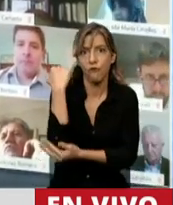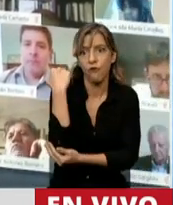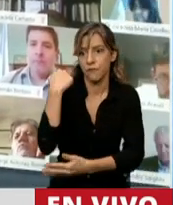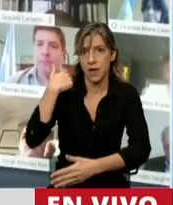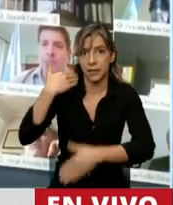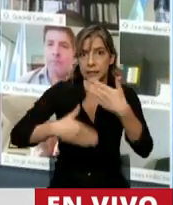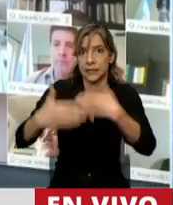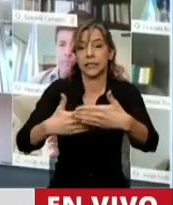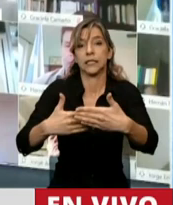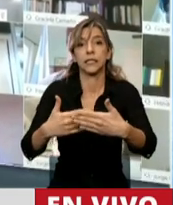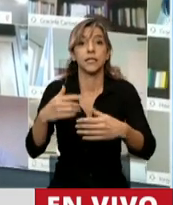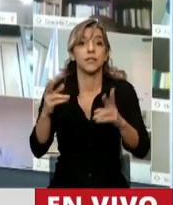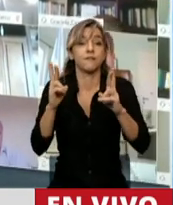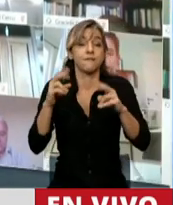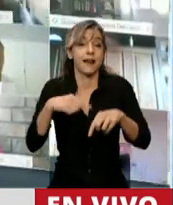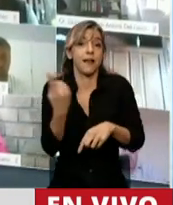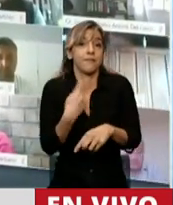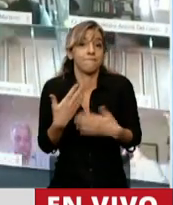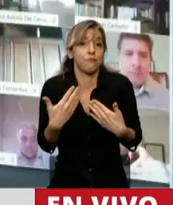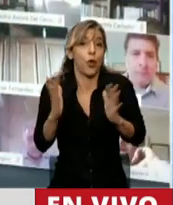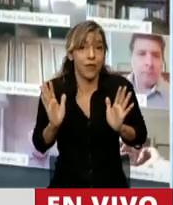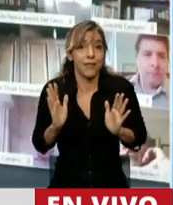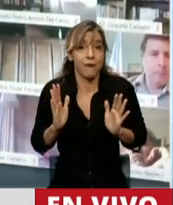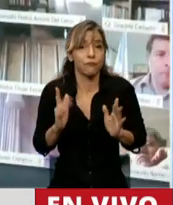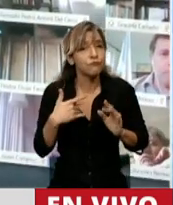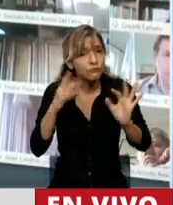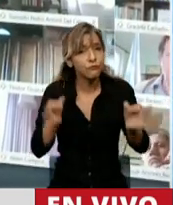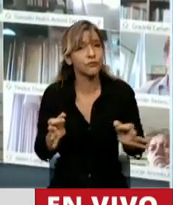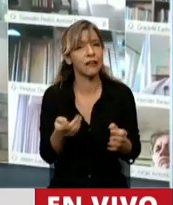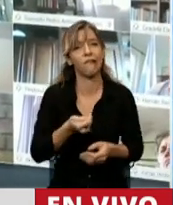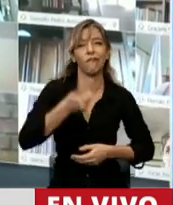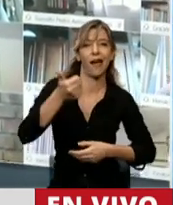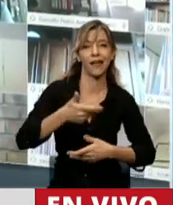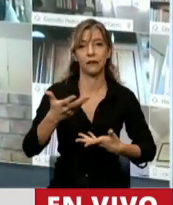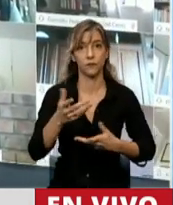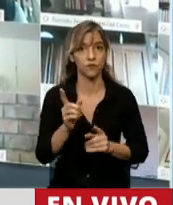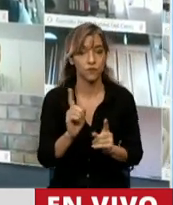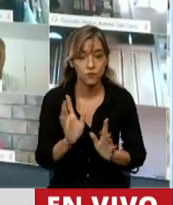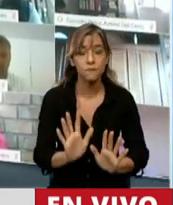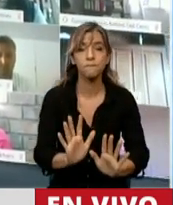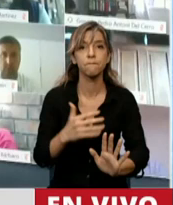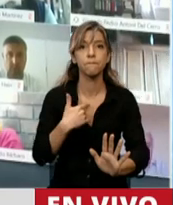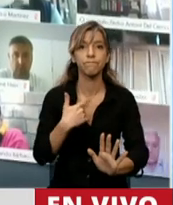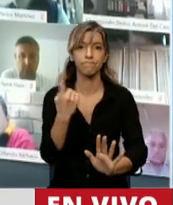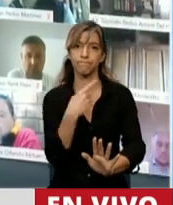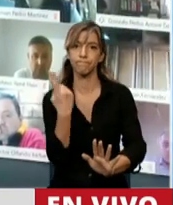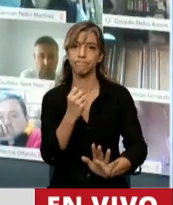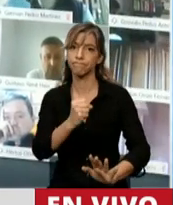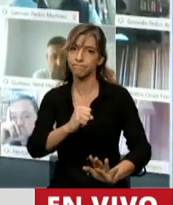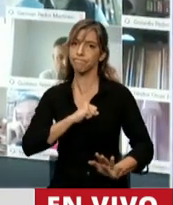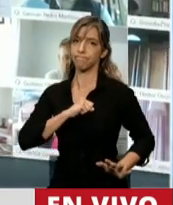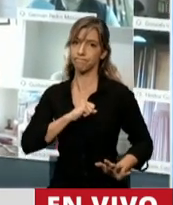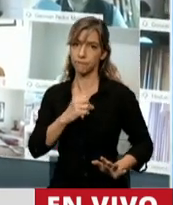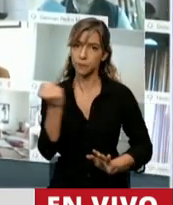hacer una gran oportunidad. Tarea no sencilla, un difícil y desafiante desafío, pero la